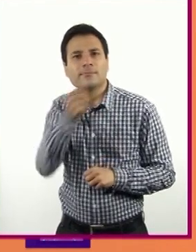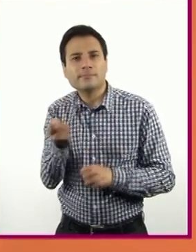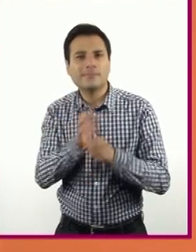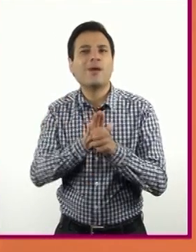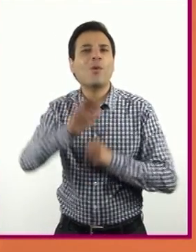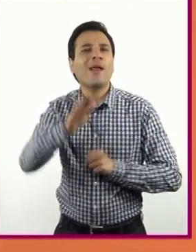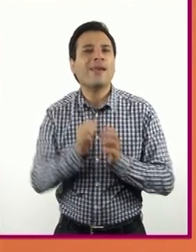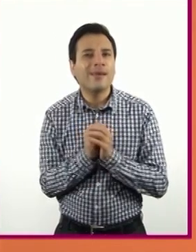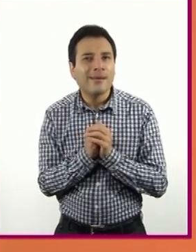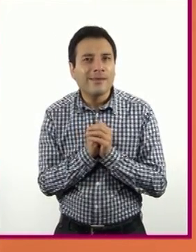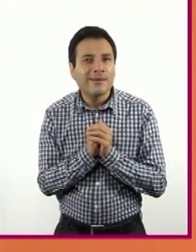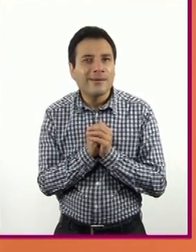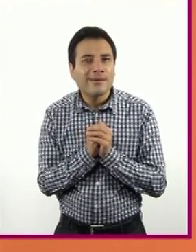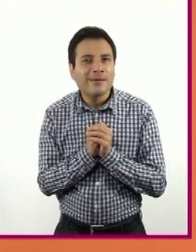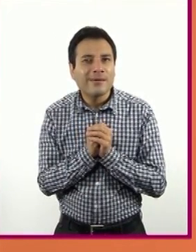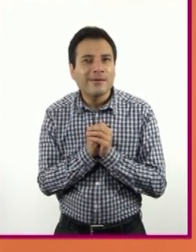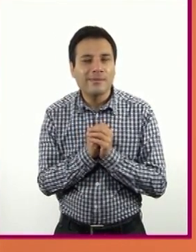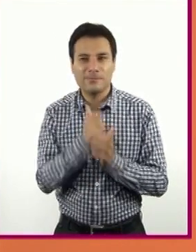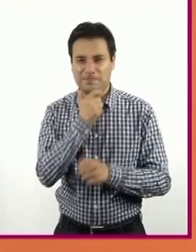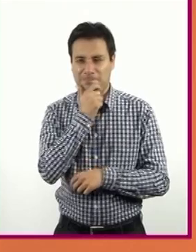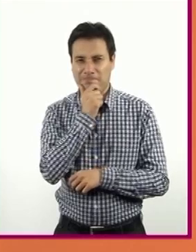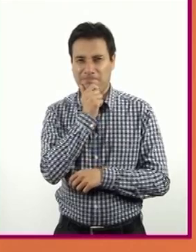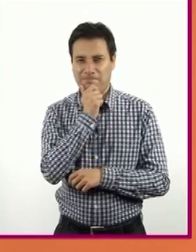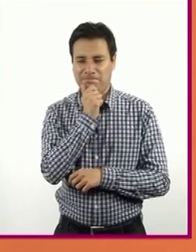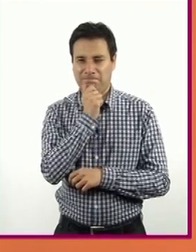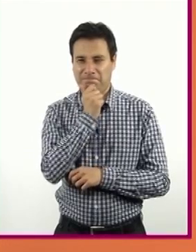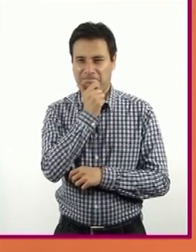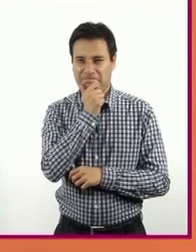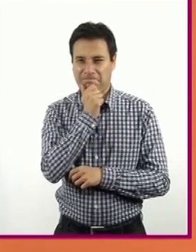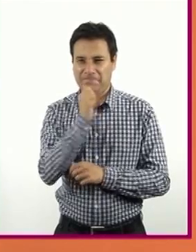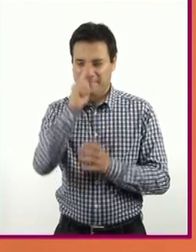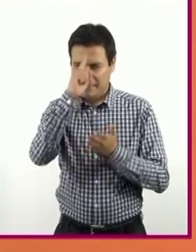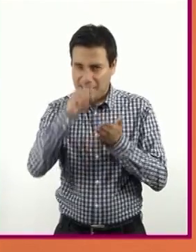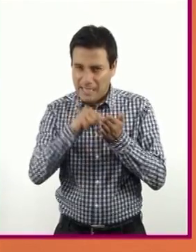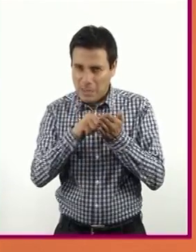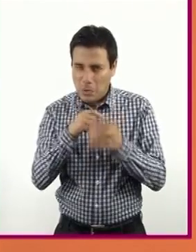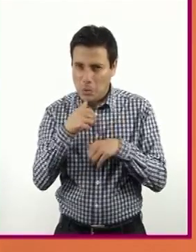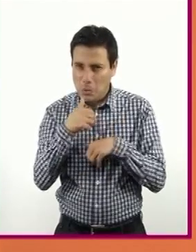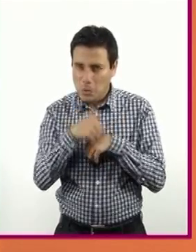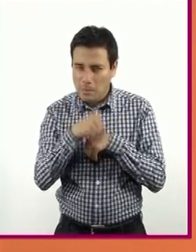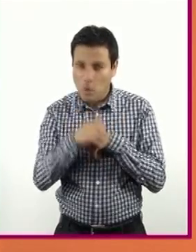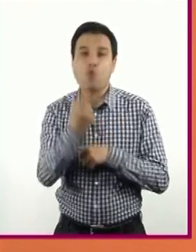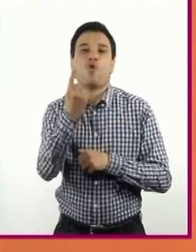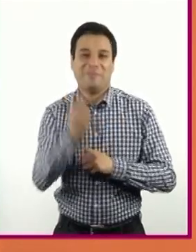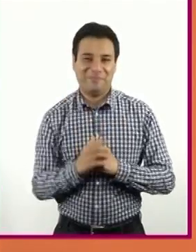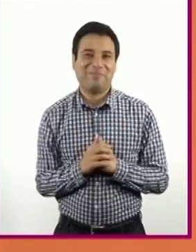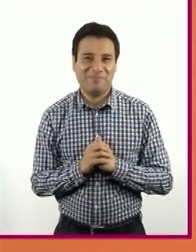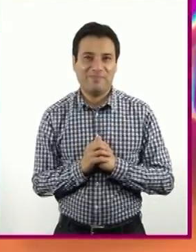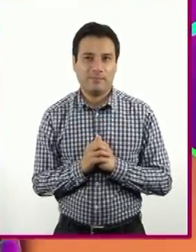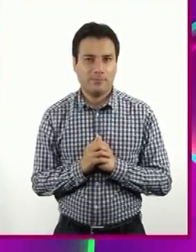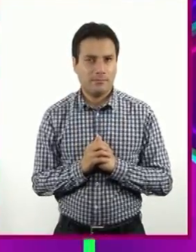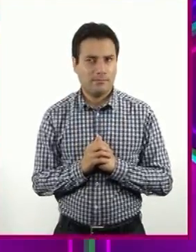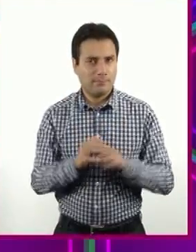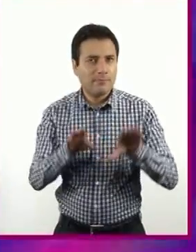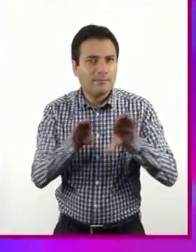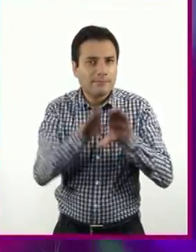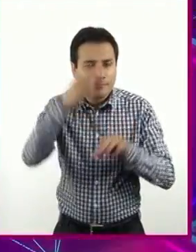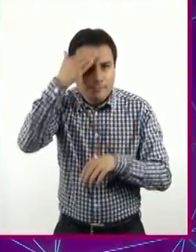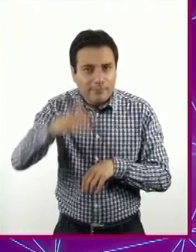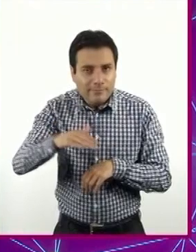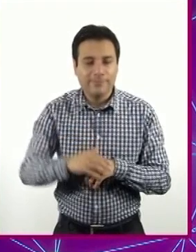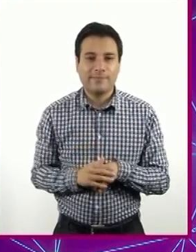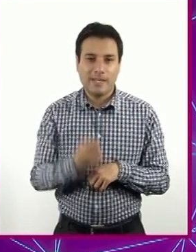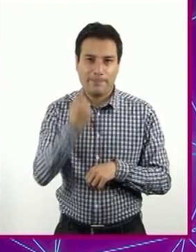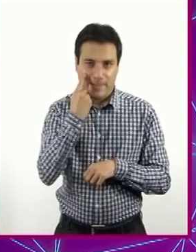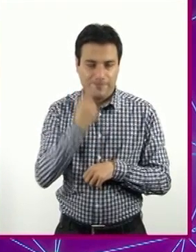sigue? A ver, el número que sigue es 1. ¿Por qué? Porque